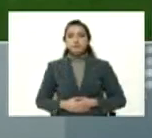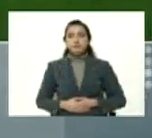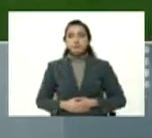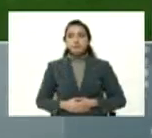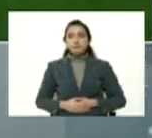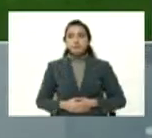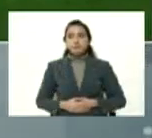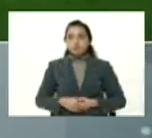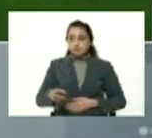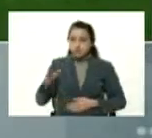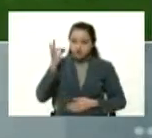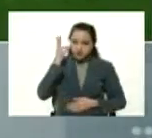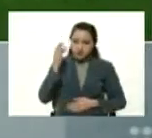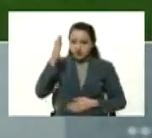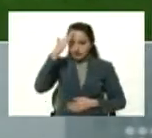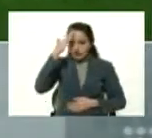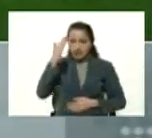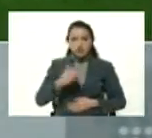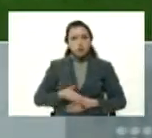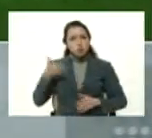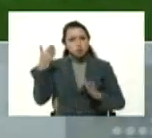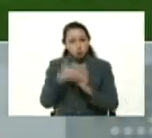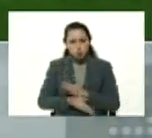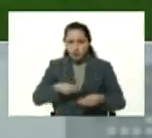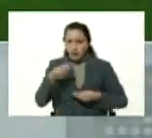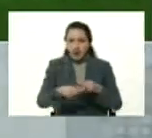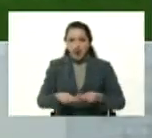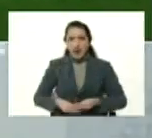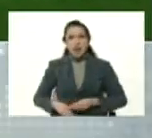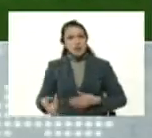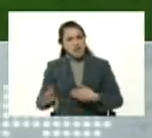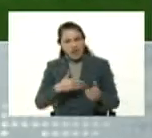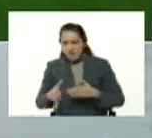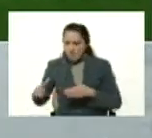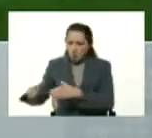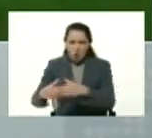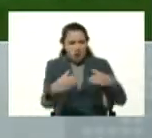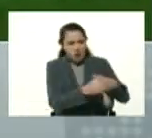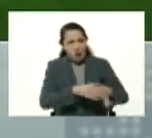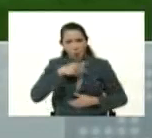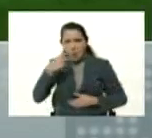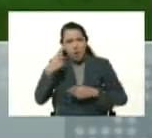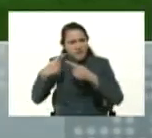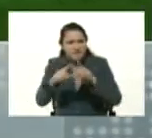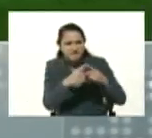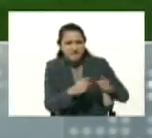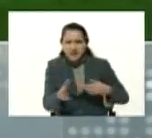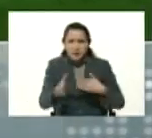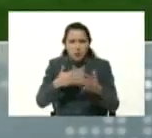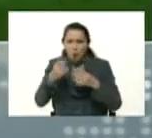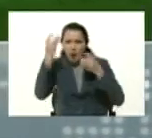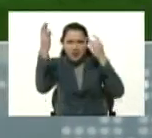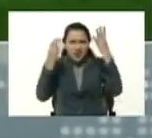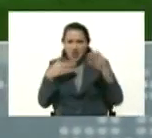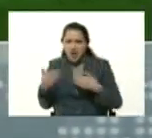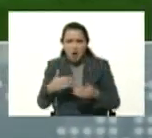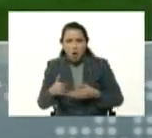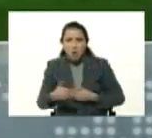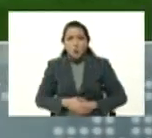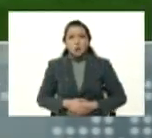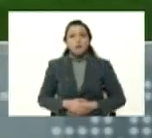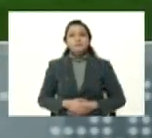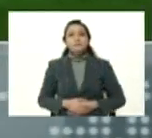Tibisay, más allá de la postura política, partidista o ideológica, a la